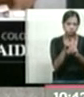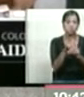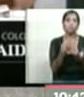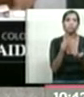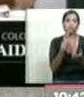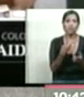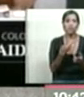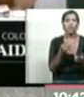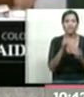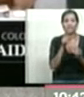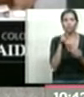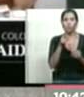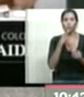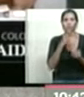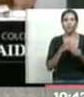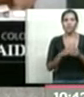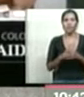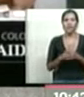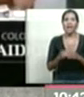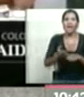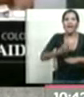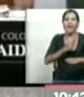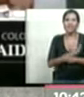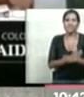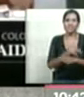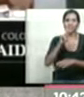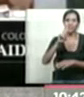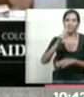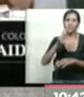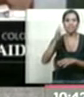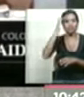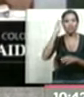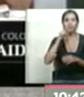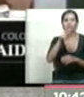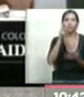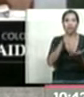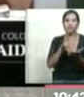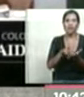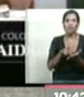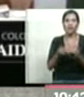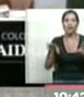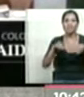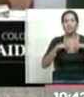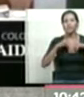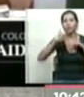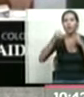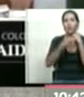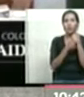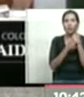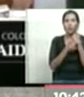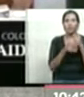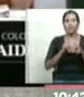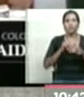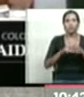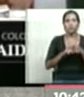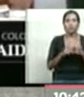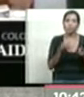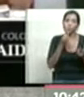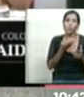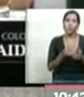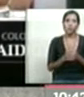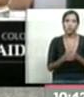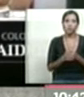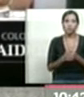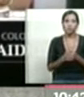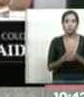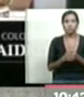porque has estado, como tú dijiste, sí, antes del 23 de febrero ya estabas reconociendo a Juan Guaidó. Así que, bueno, yo te agradezco muchísimo